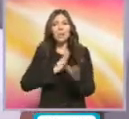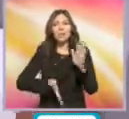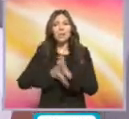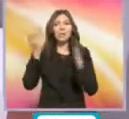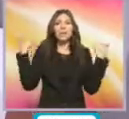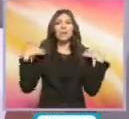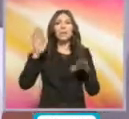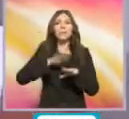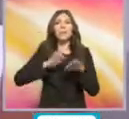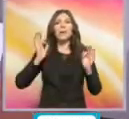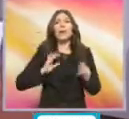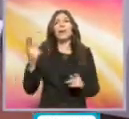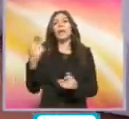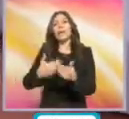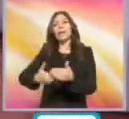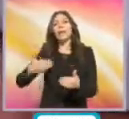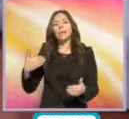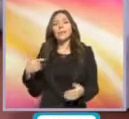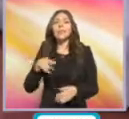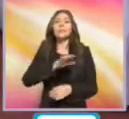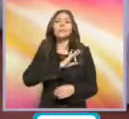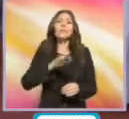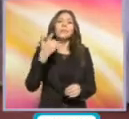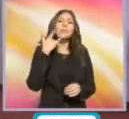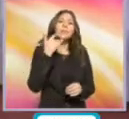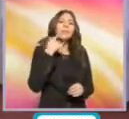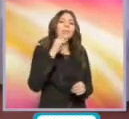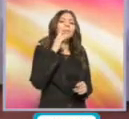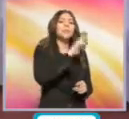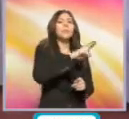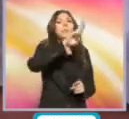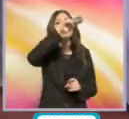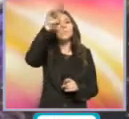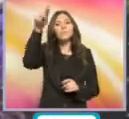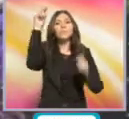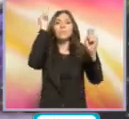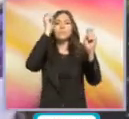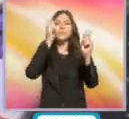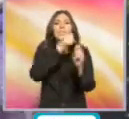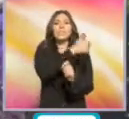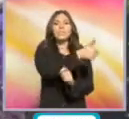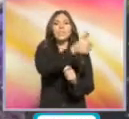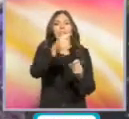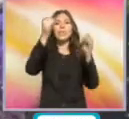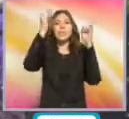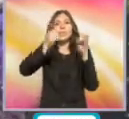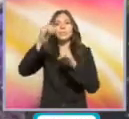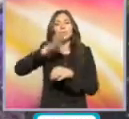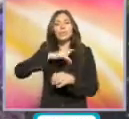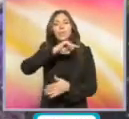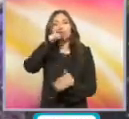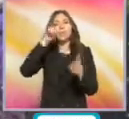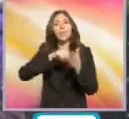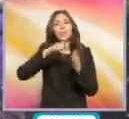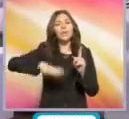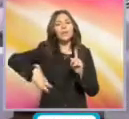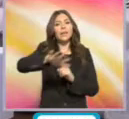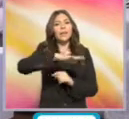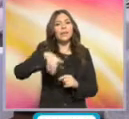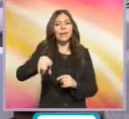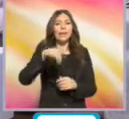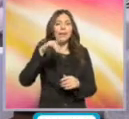más tranquilos que antes. Sí. Y podemos gozar de los pintores y escultores independientes que se presentan en este jardín.